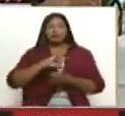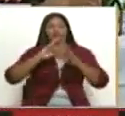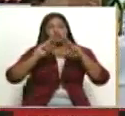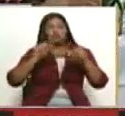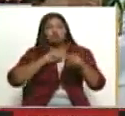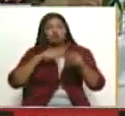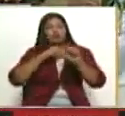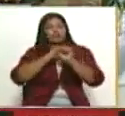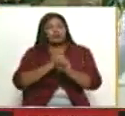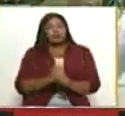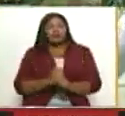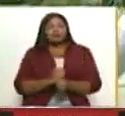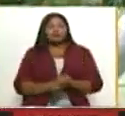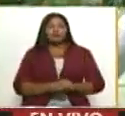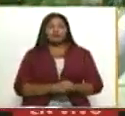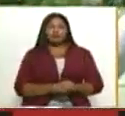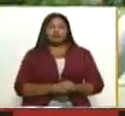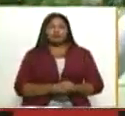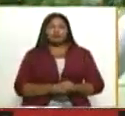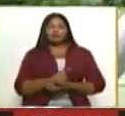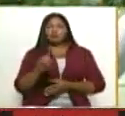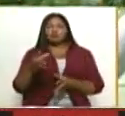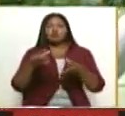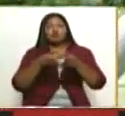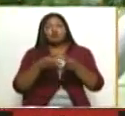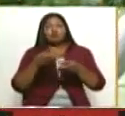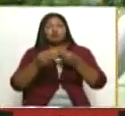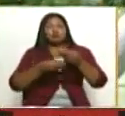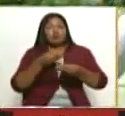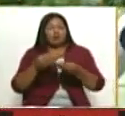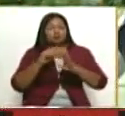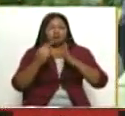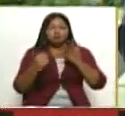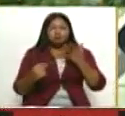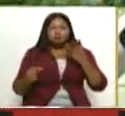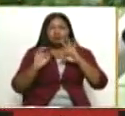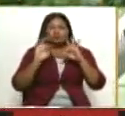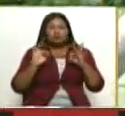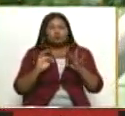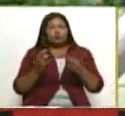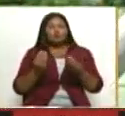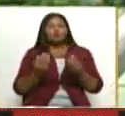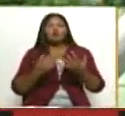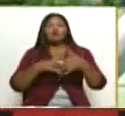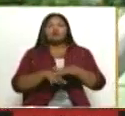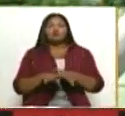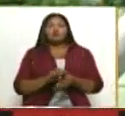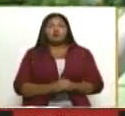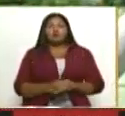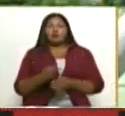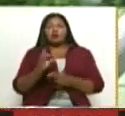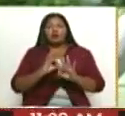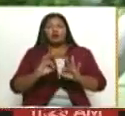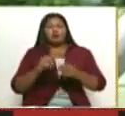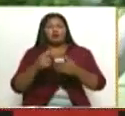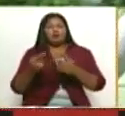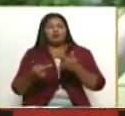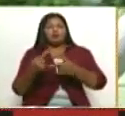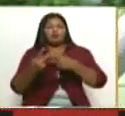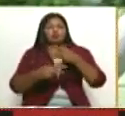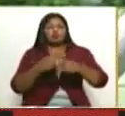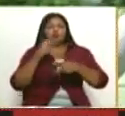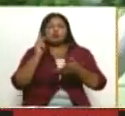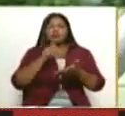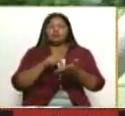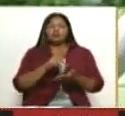aspiramos de que ese organismo haga una metodología muy inclusiva que no deje a nadie por fuera de este proceso de